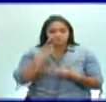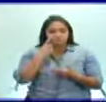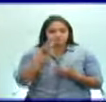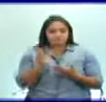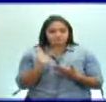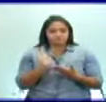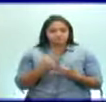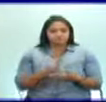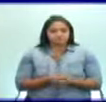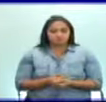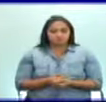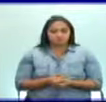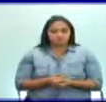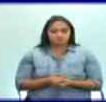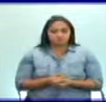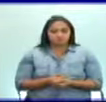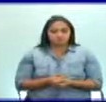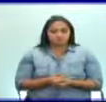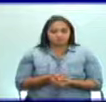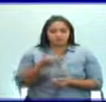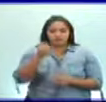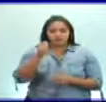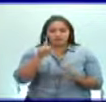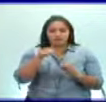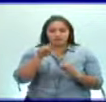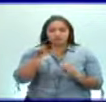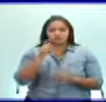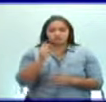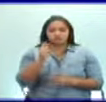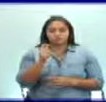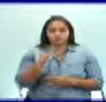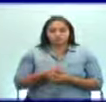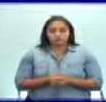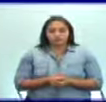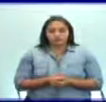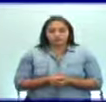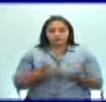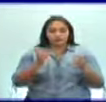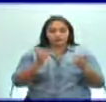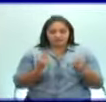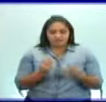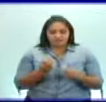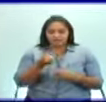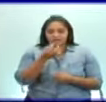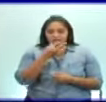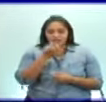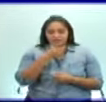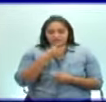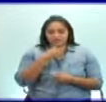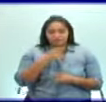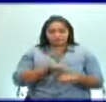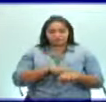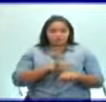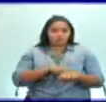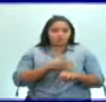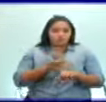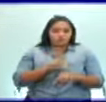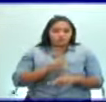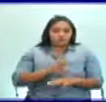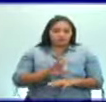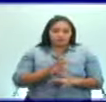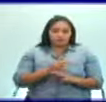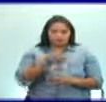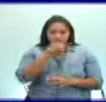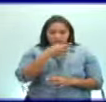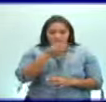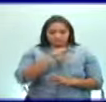por 0,8 la t, donde A sub t es la cantidad de medicamento que queda en el cuerpo t horas después de suministrado. Importante, ¿verdad?